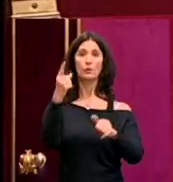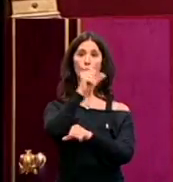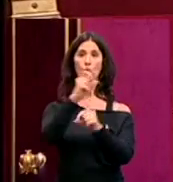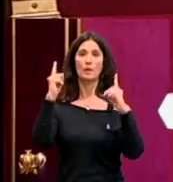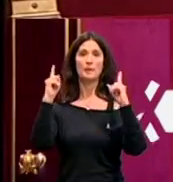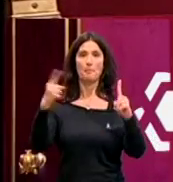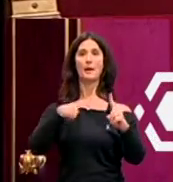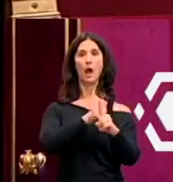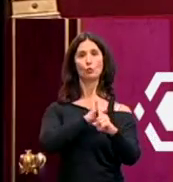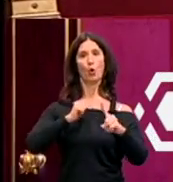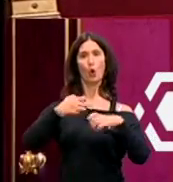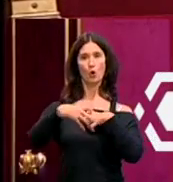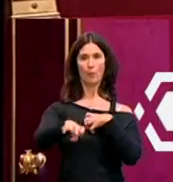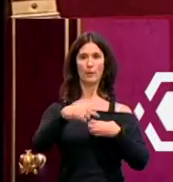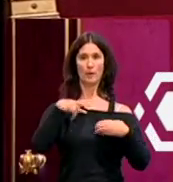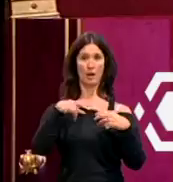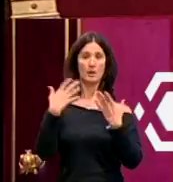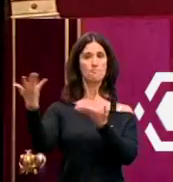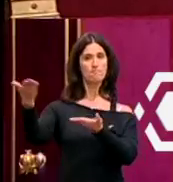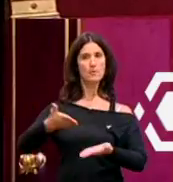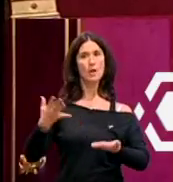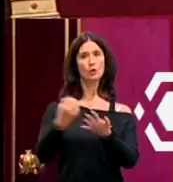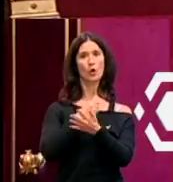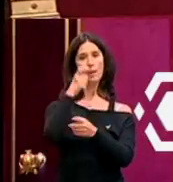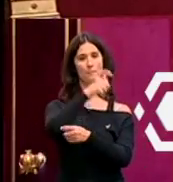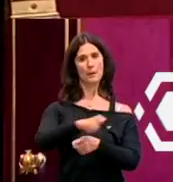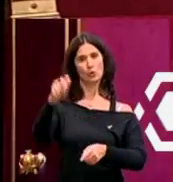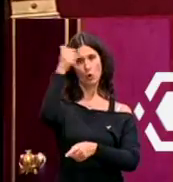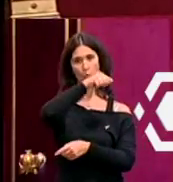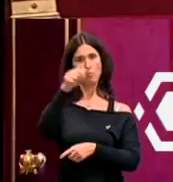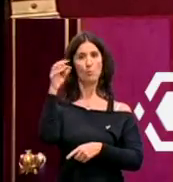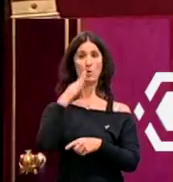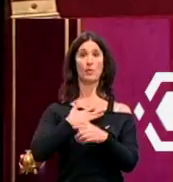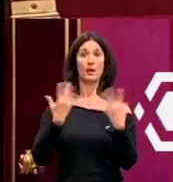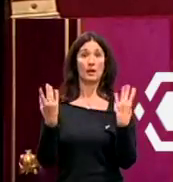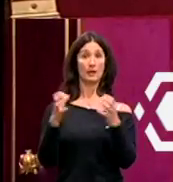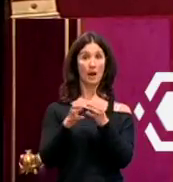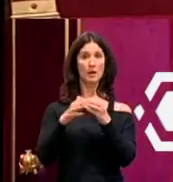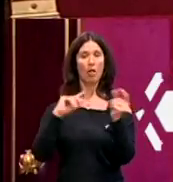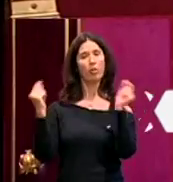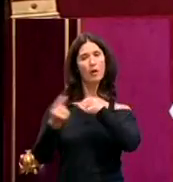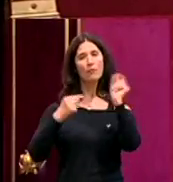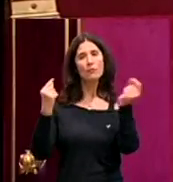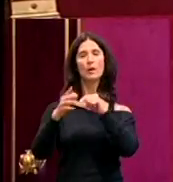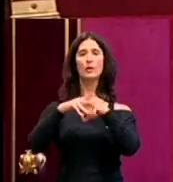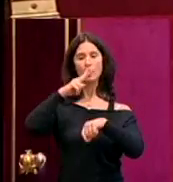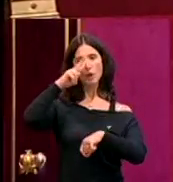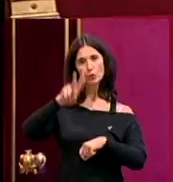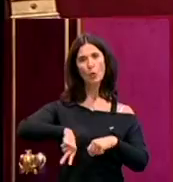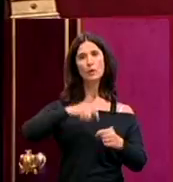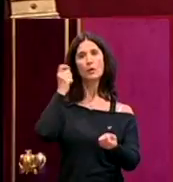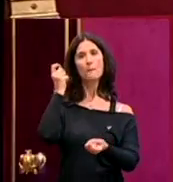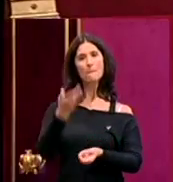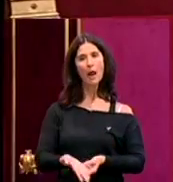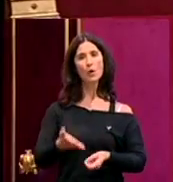de la autonomía y que invite a la participación de los vecinos y vecinas de Granada a un debate amplio sobre la puesta en valor